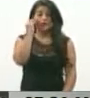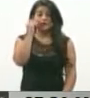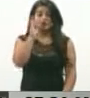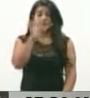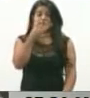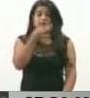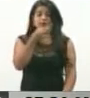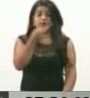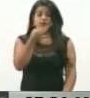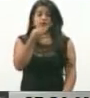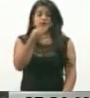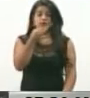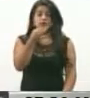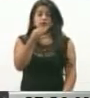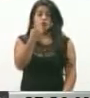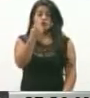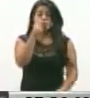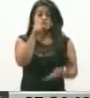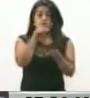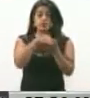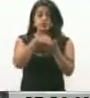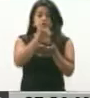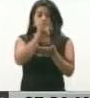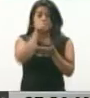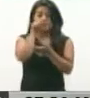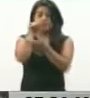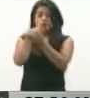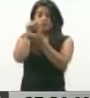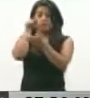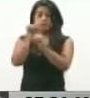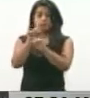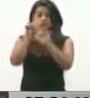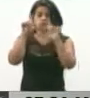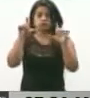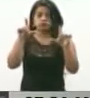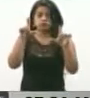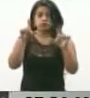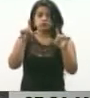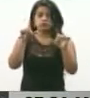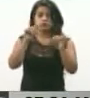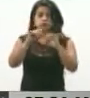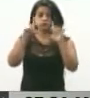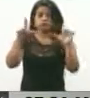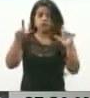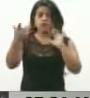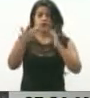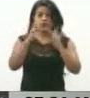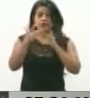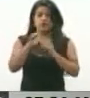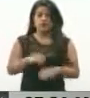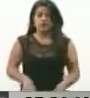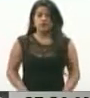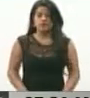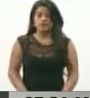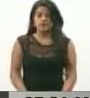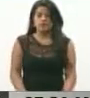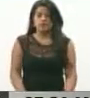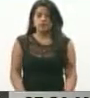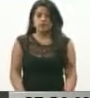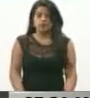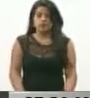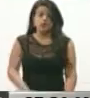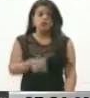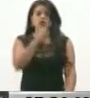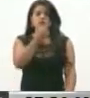decodificadores una tecla que es la I, claro. Y esa es la que prende la interactividad. En este control. Interactividad, no